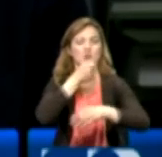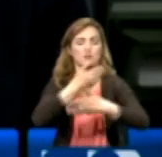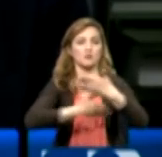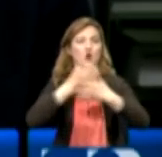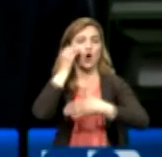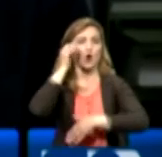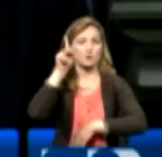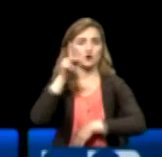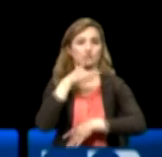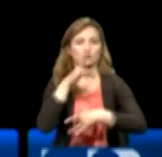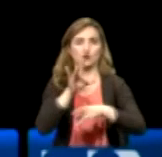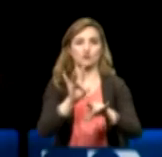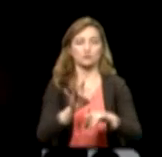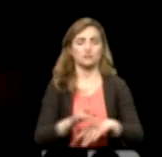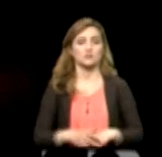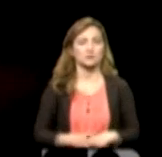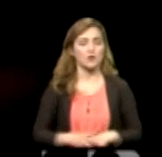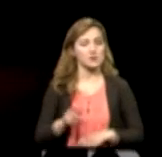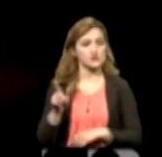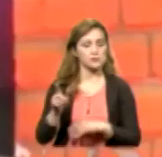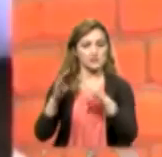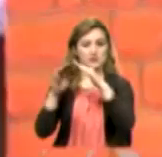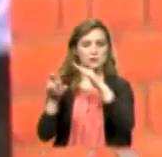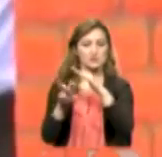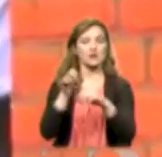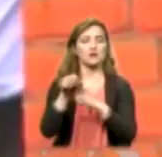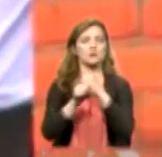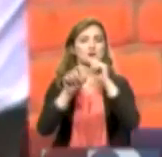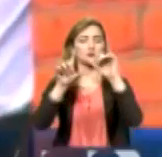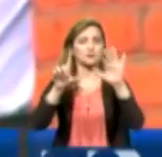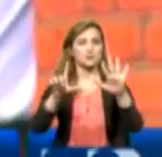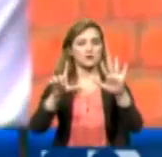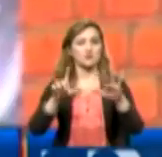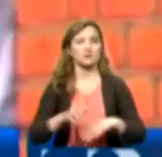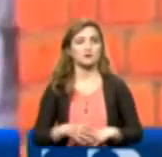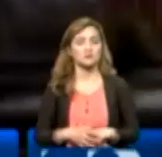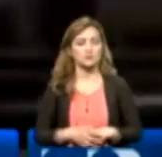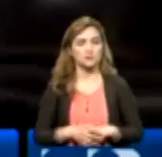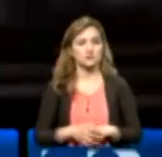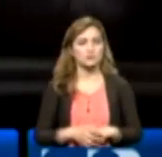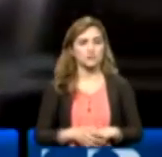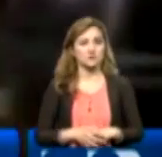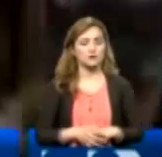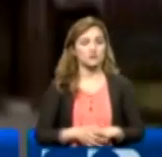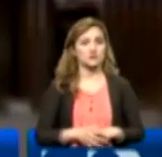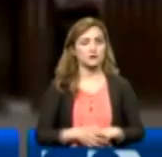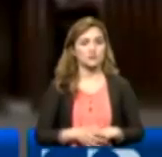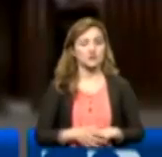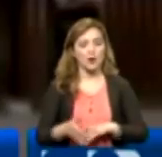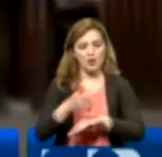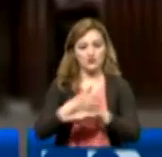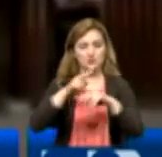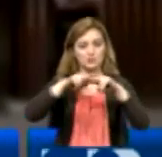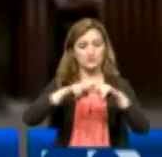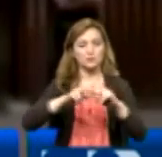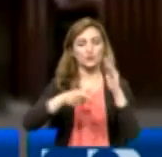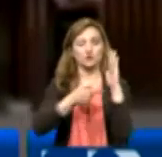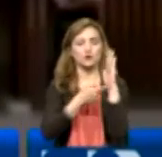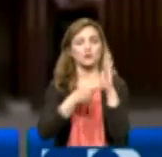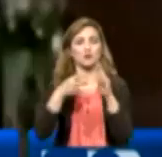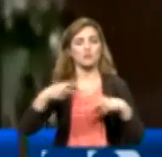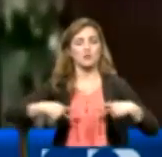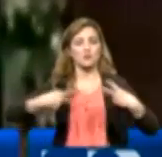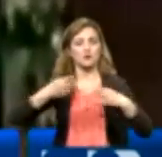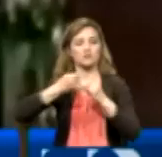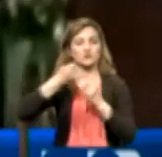una opinión que no le gustaba. Julian Assange permaneció casi 7 años en la embajada ecuatoriana en Londres, antes de que se revise su protocolo de convivencia